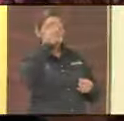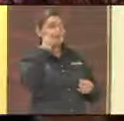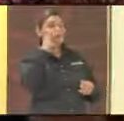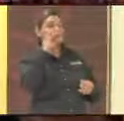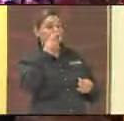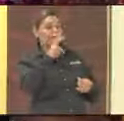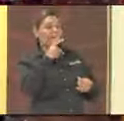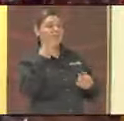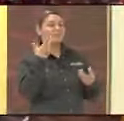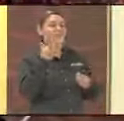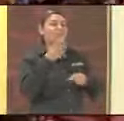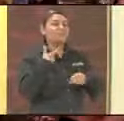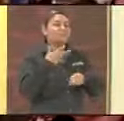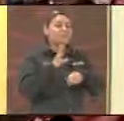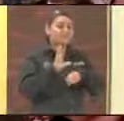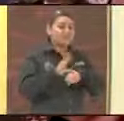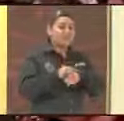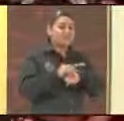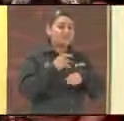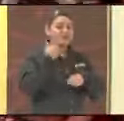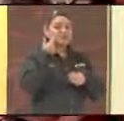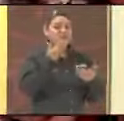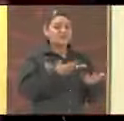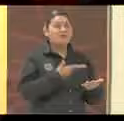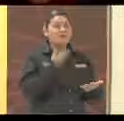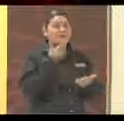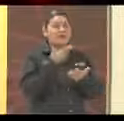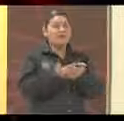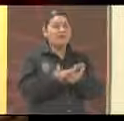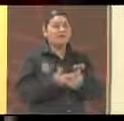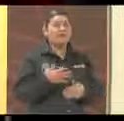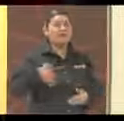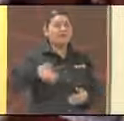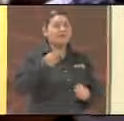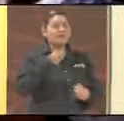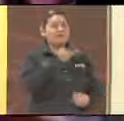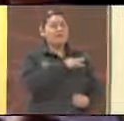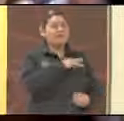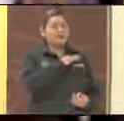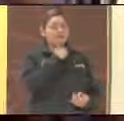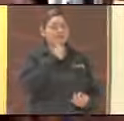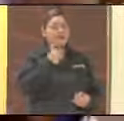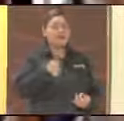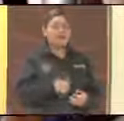nos permite poderlas felicitar de manera personal.